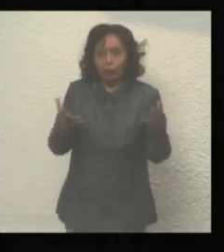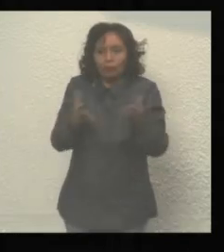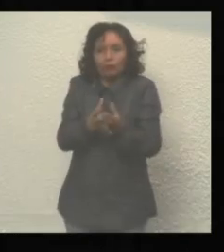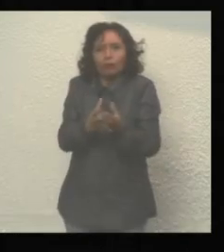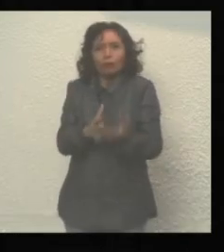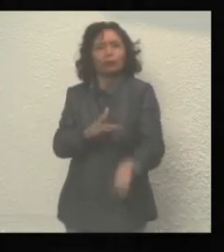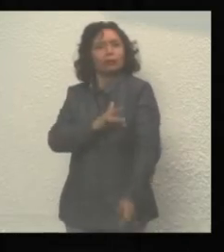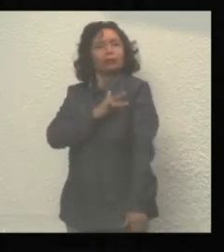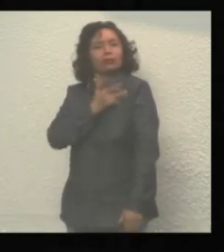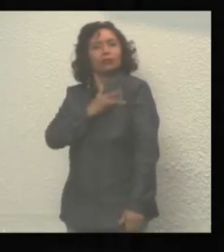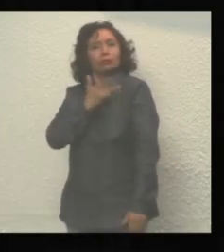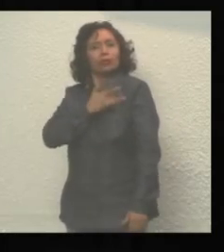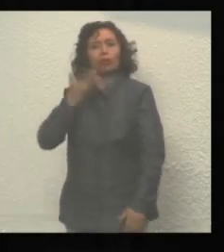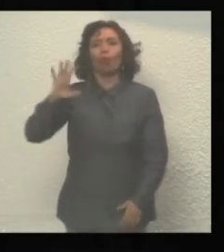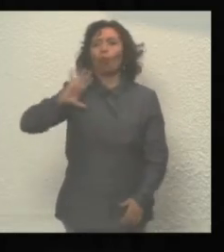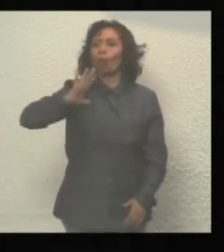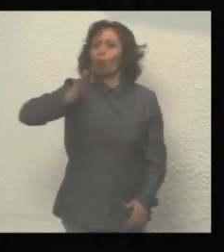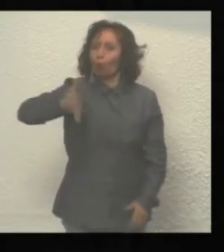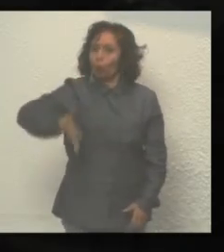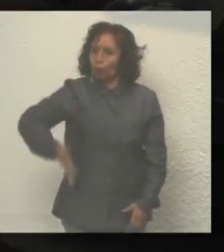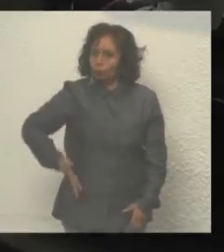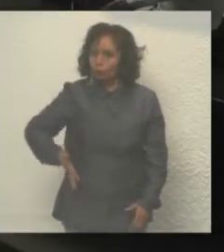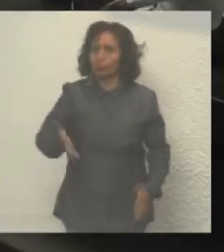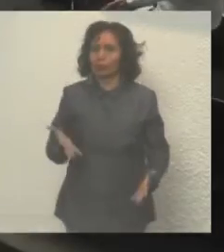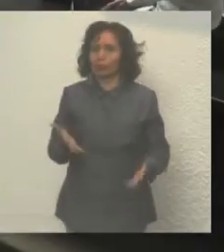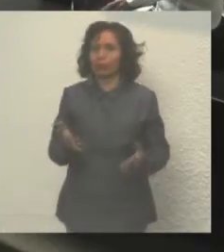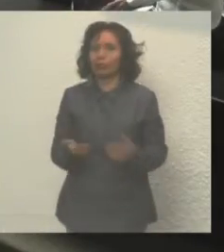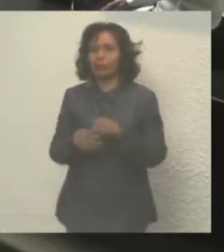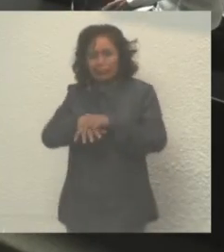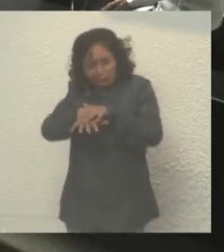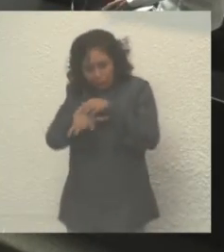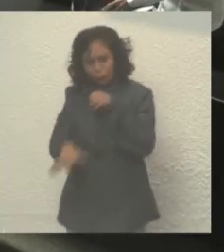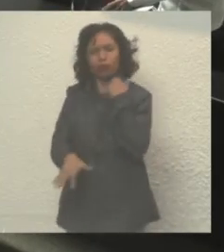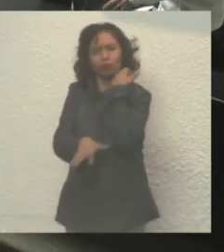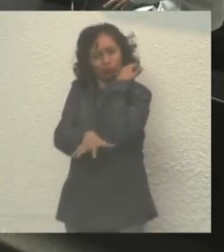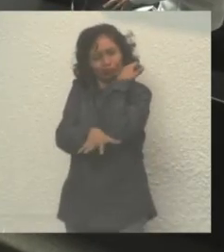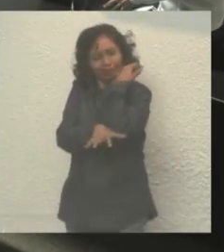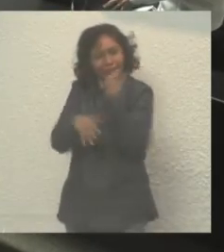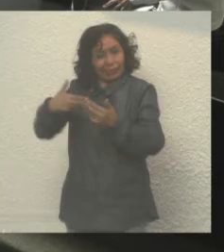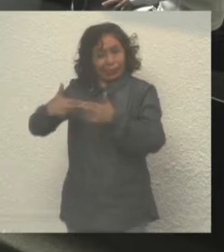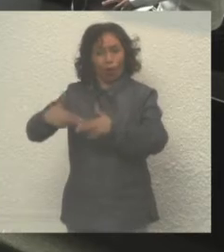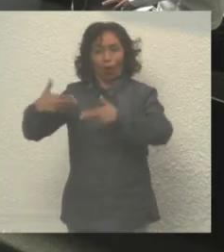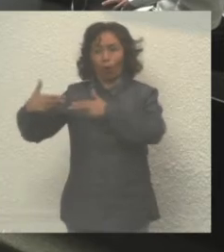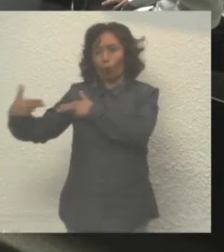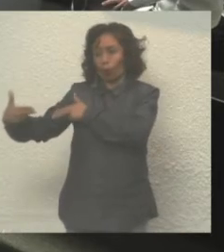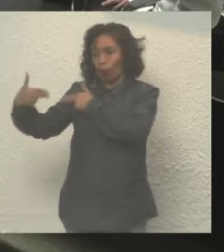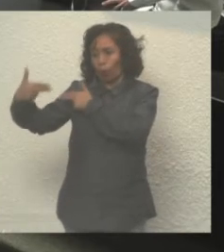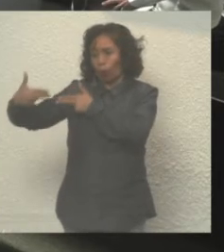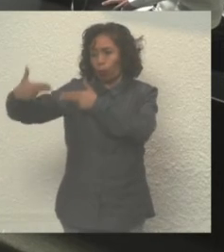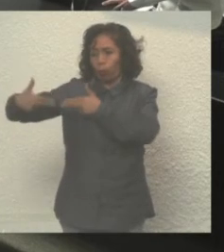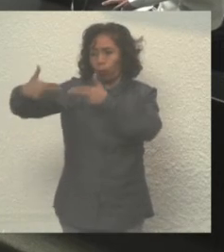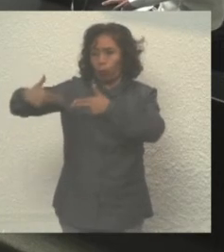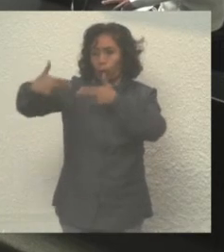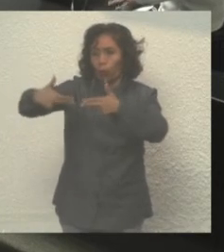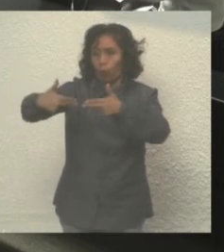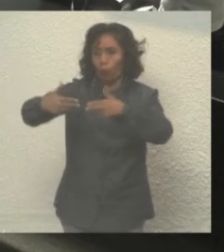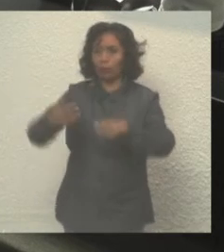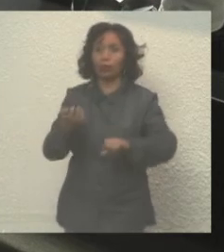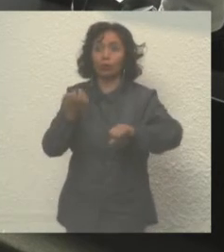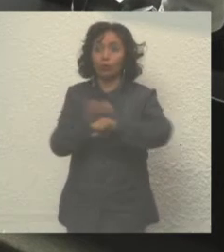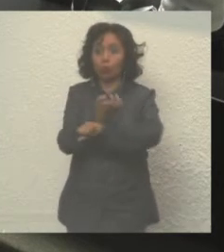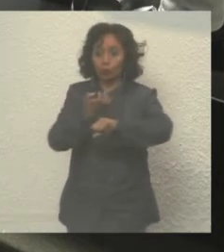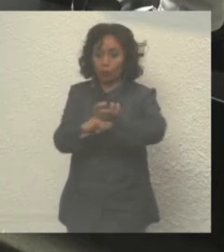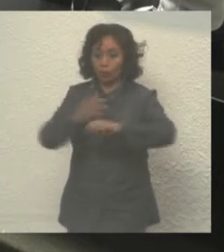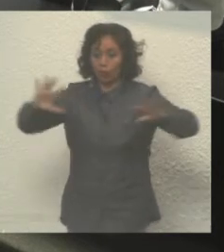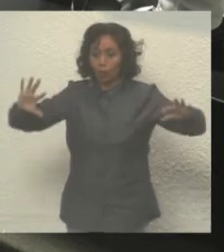sentimiento que nos enorgullece, proveniente de nuestras raíces, de la inmigración de nuestros estados vecinos y